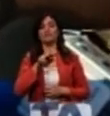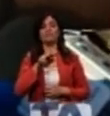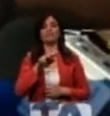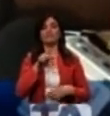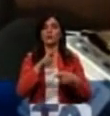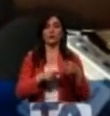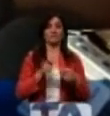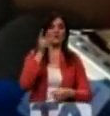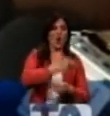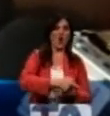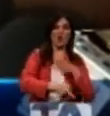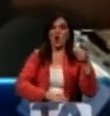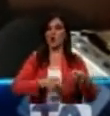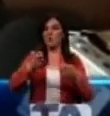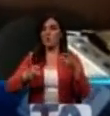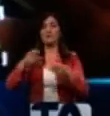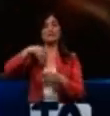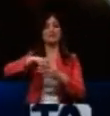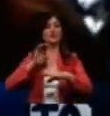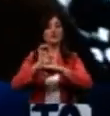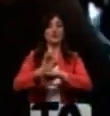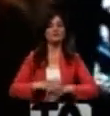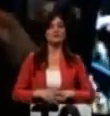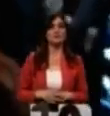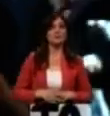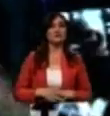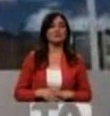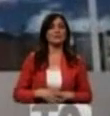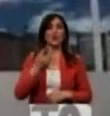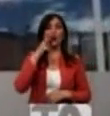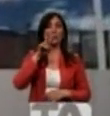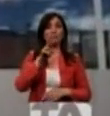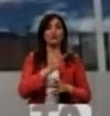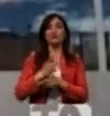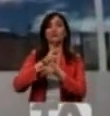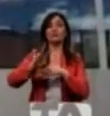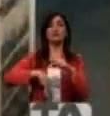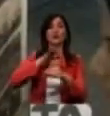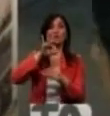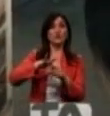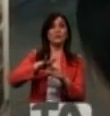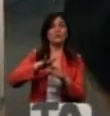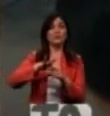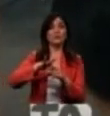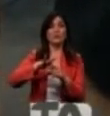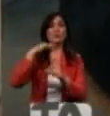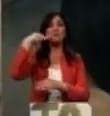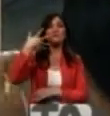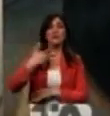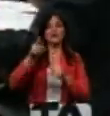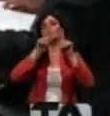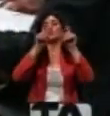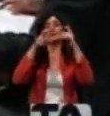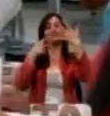puede mandar eternamente en el Ecuador. A Correa no solo le tocó ver a un Consejo Nacional Electoral poniéndole fecha a la